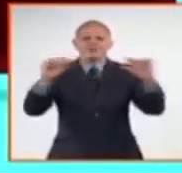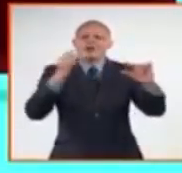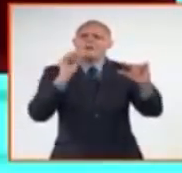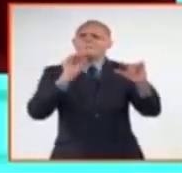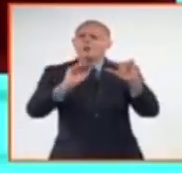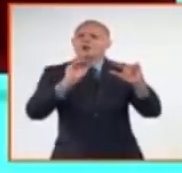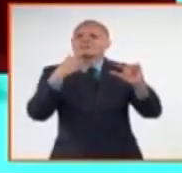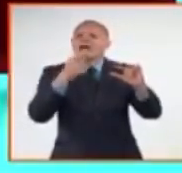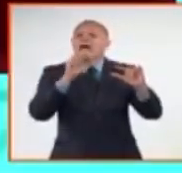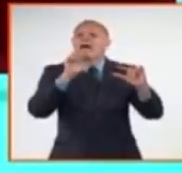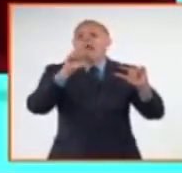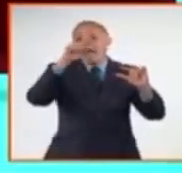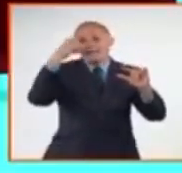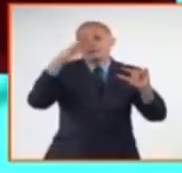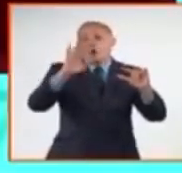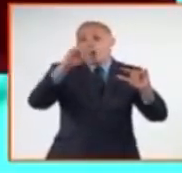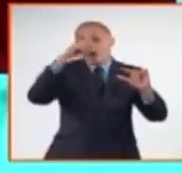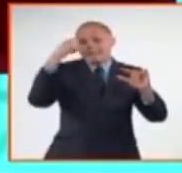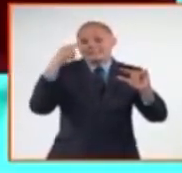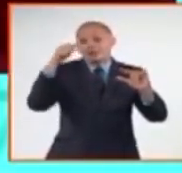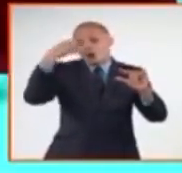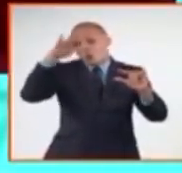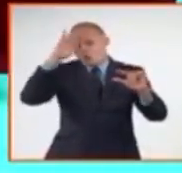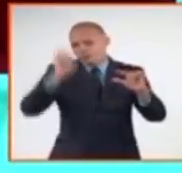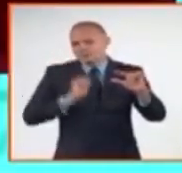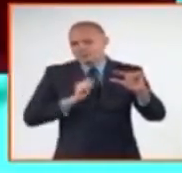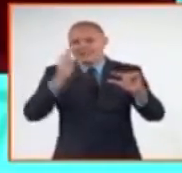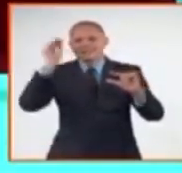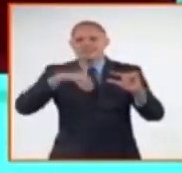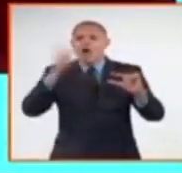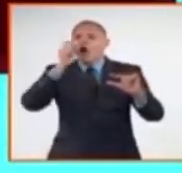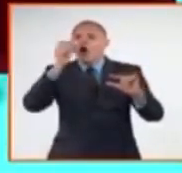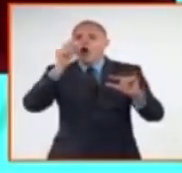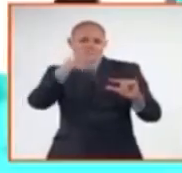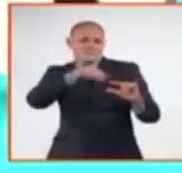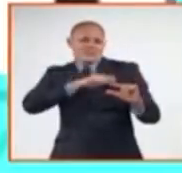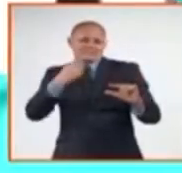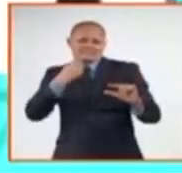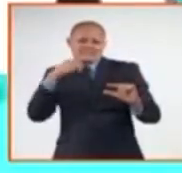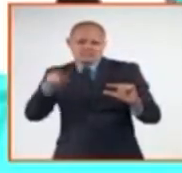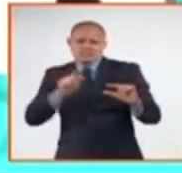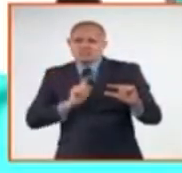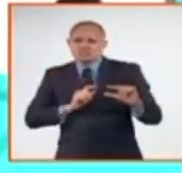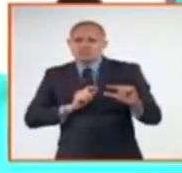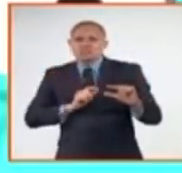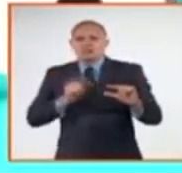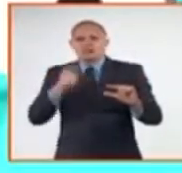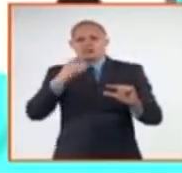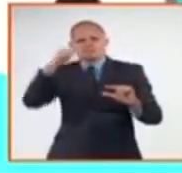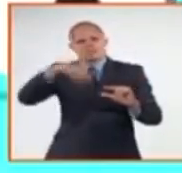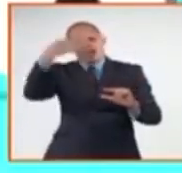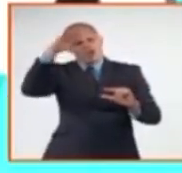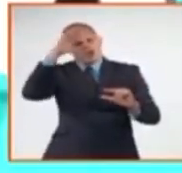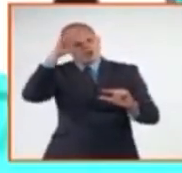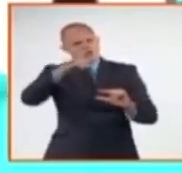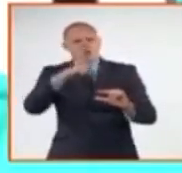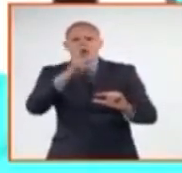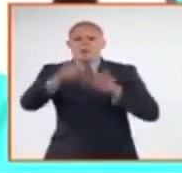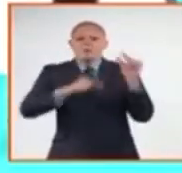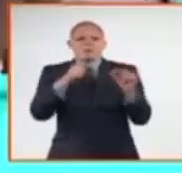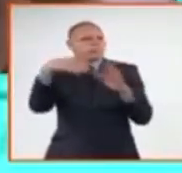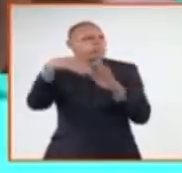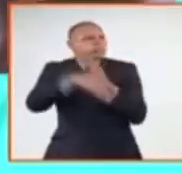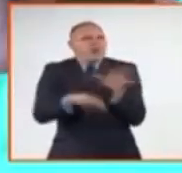artistas como el español paco léon que en un mensaje aludía a una crisis sanitaria en la isla por lakovic